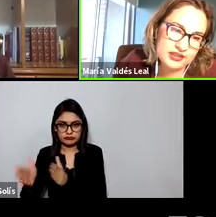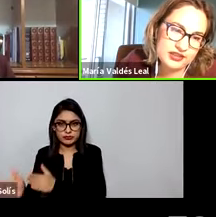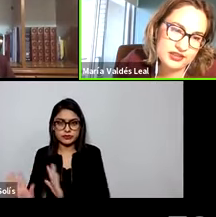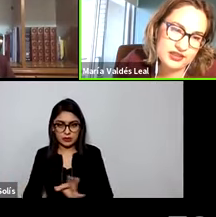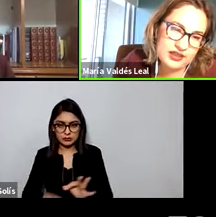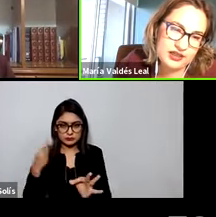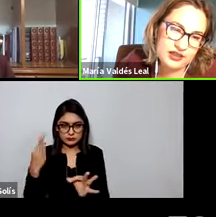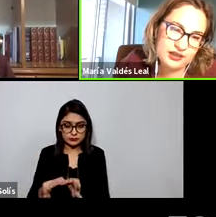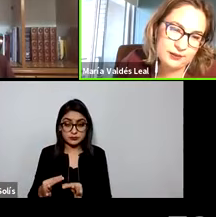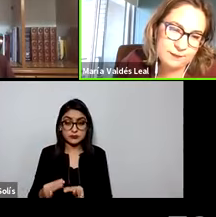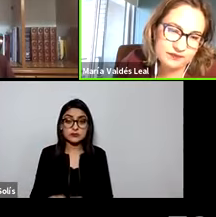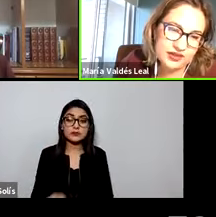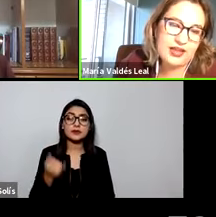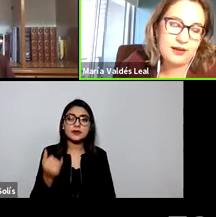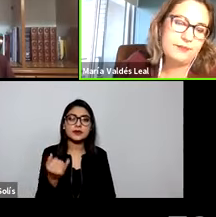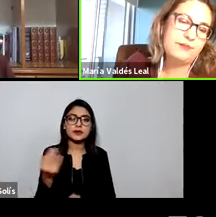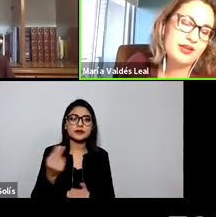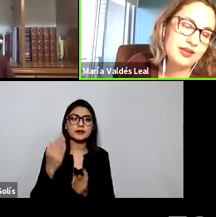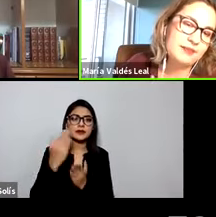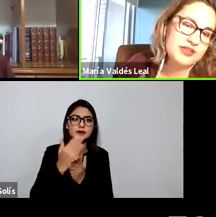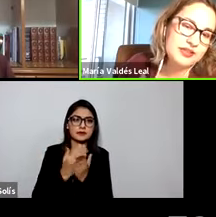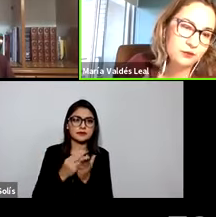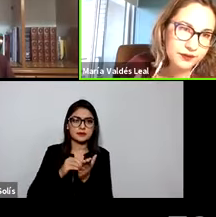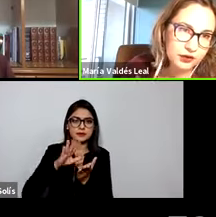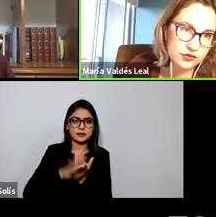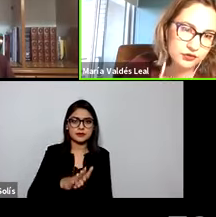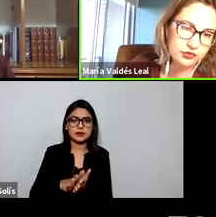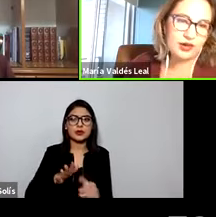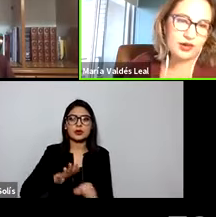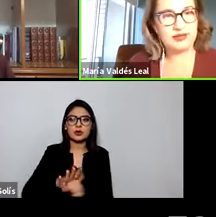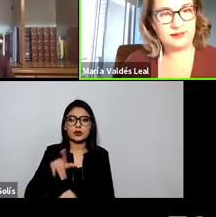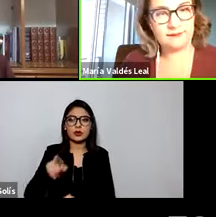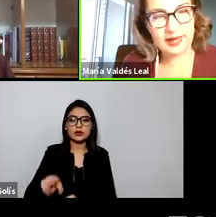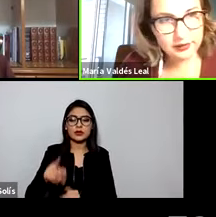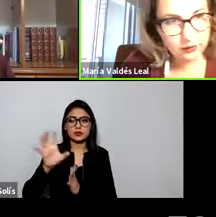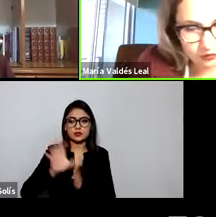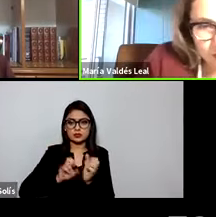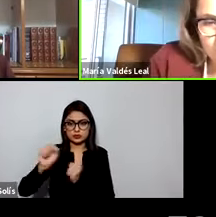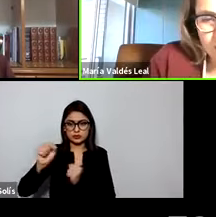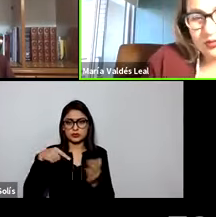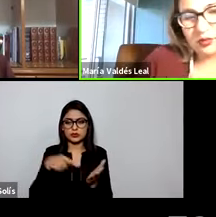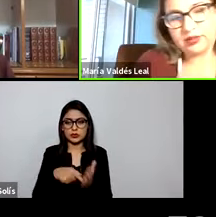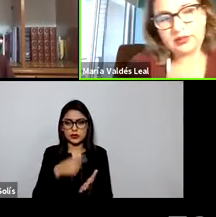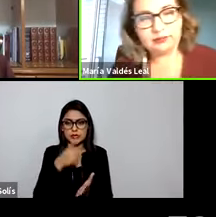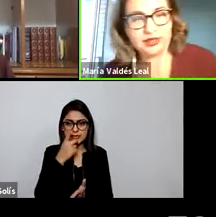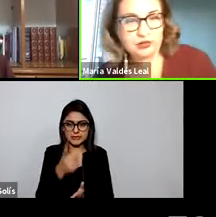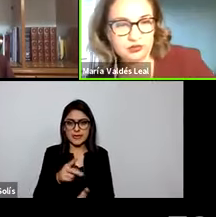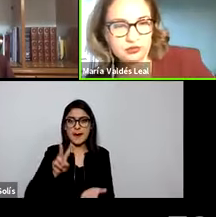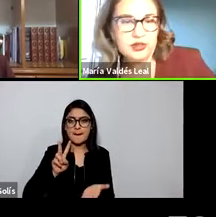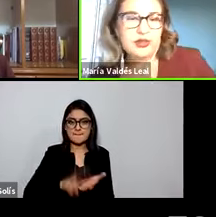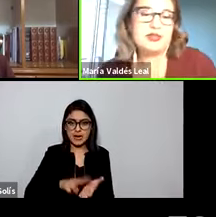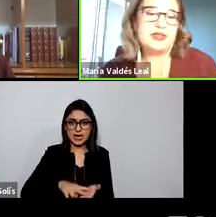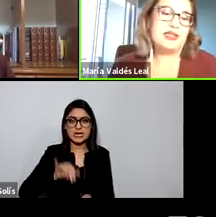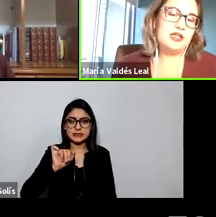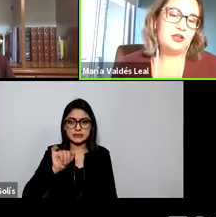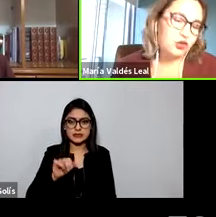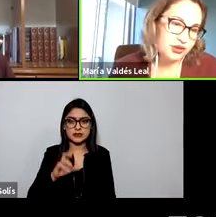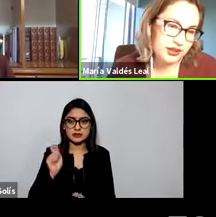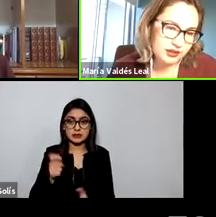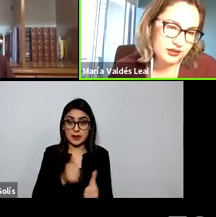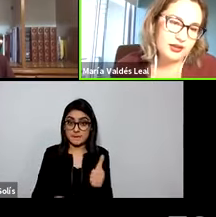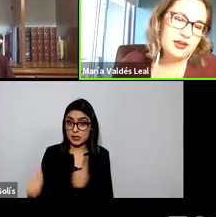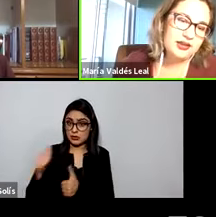establecer si la medida persigue un fin constitucionalmente válido, no constitucionalmente imperioso, si